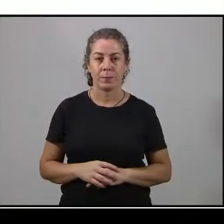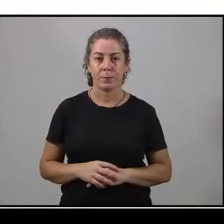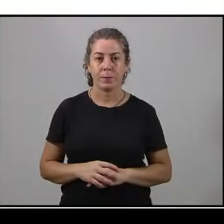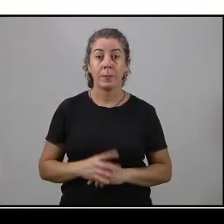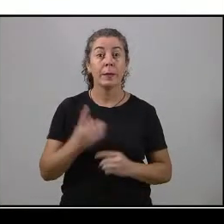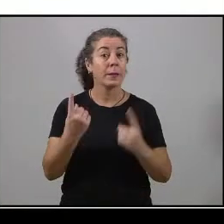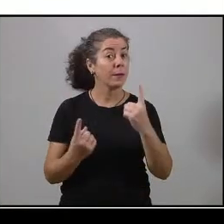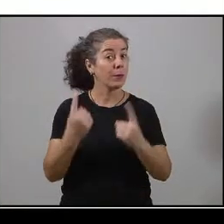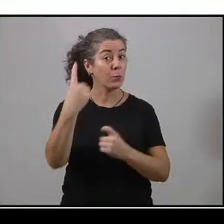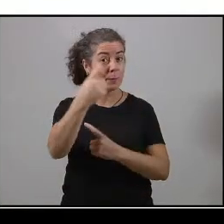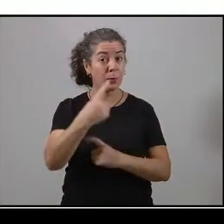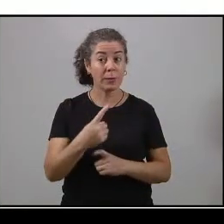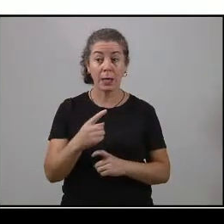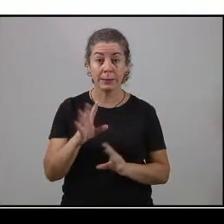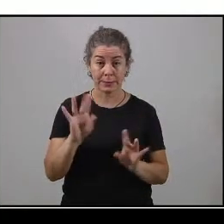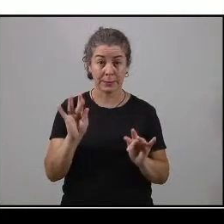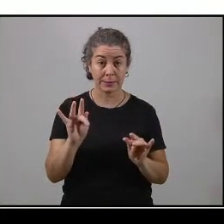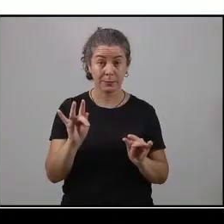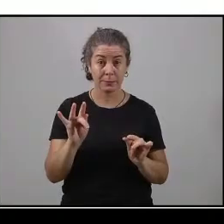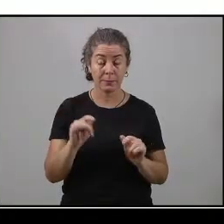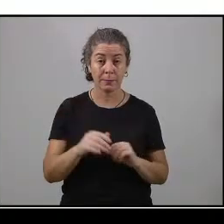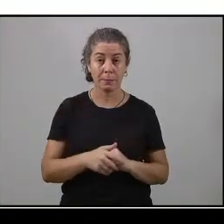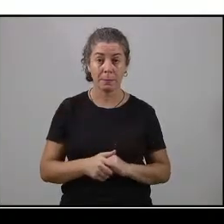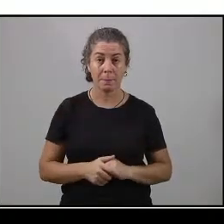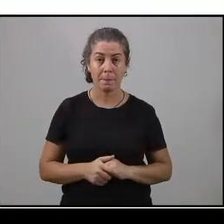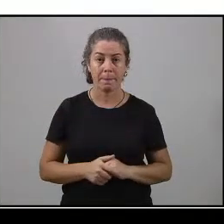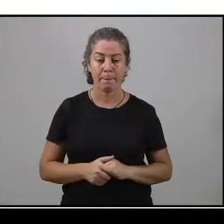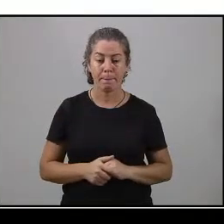¿Alguna pregunta? ¿Sí?